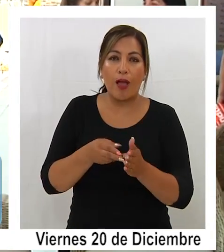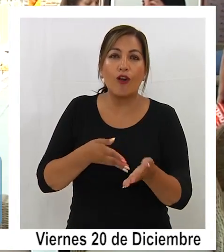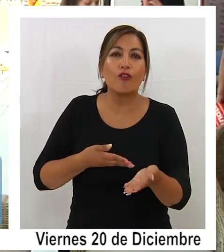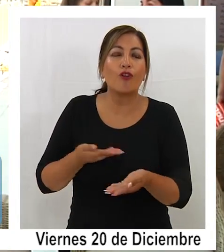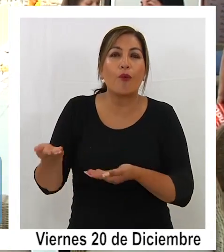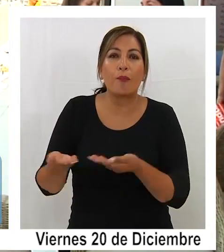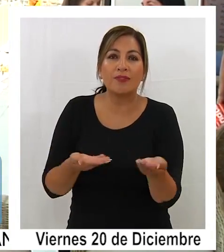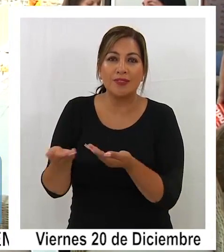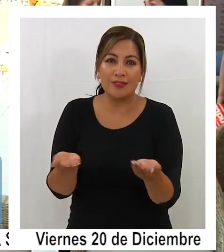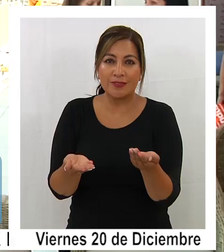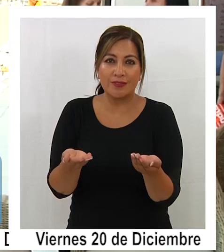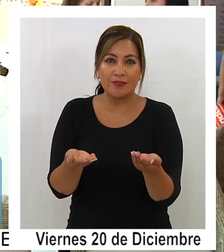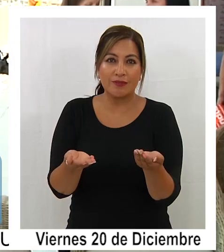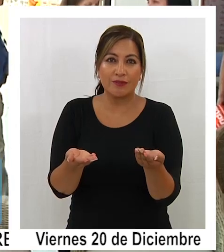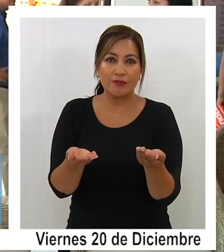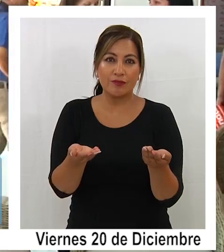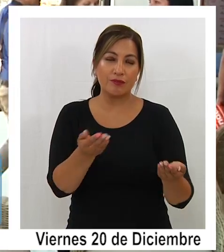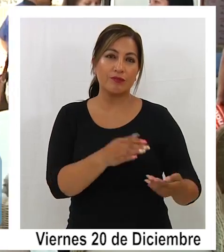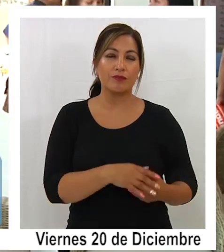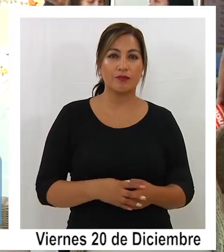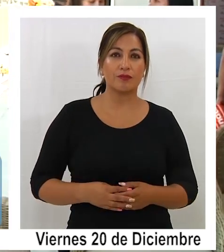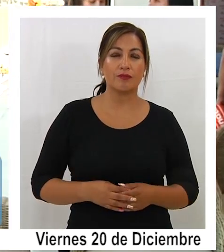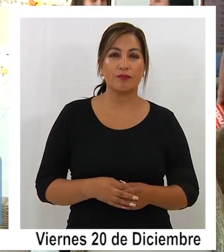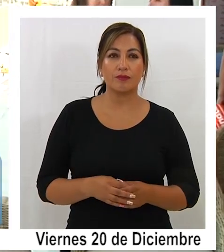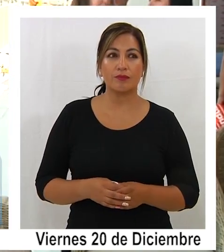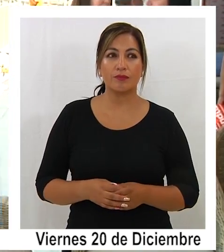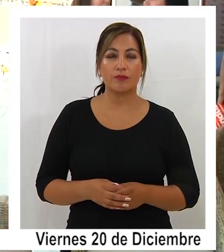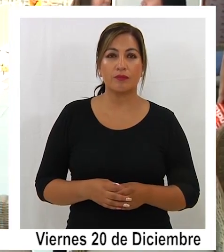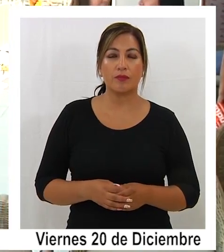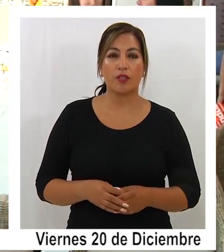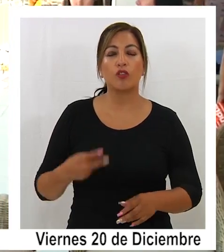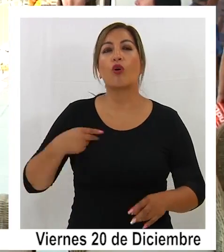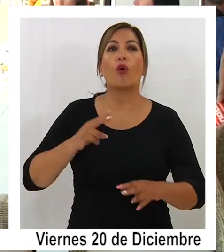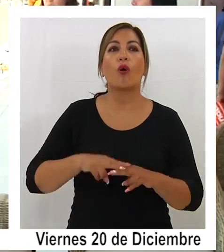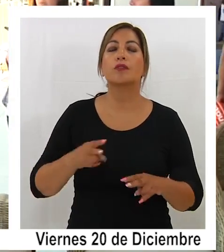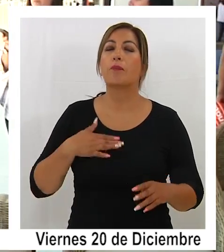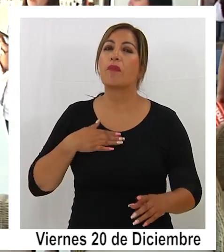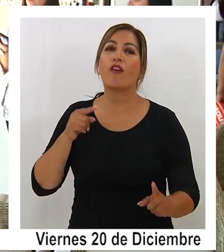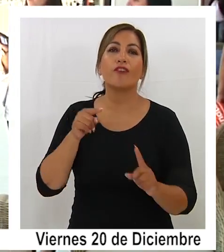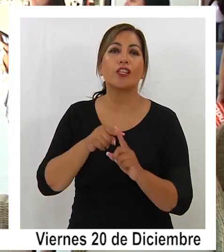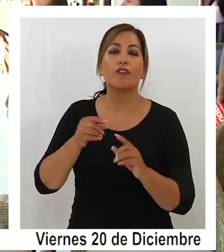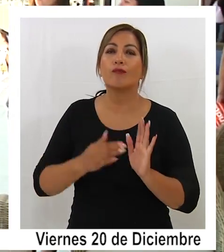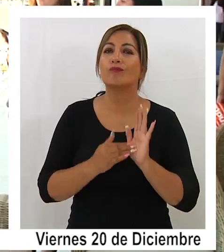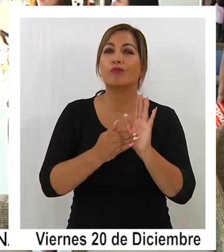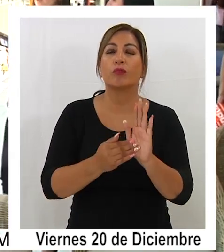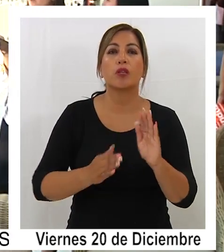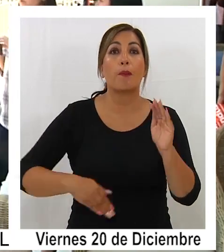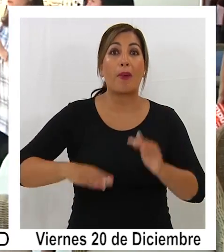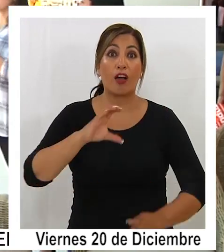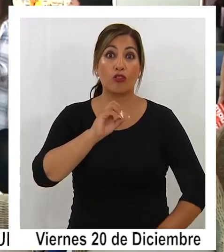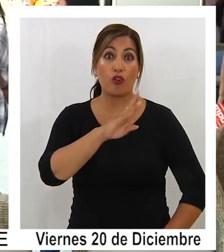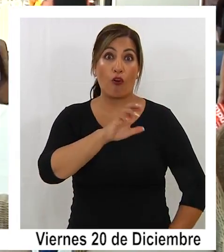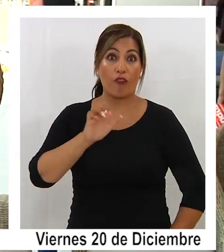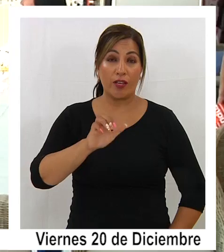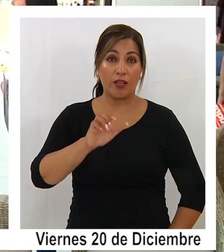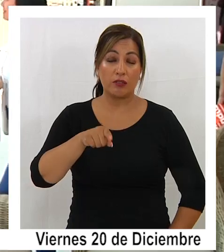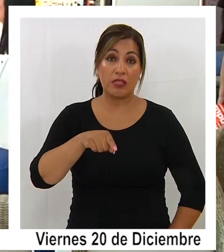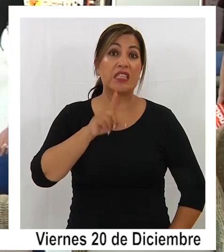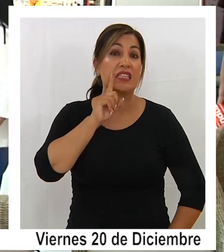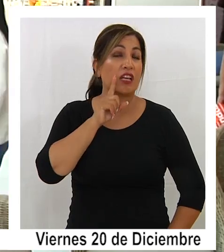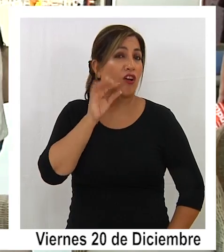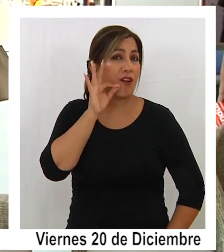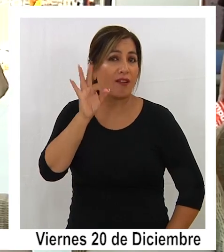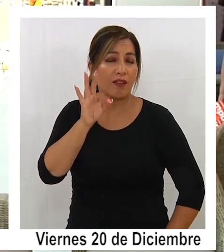compartir, porque así lo proporciona nuestro gran propósito, es decir, somos mucho más que cobre,